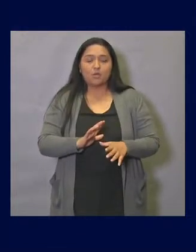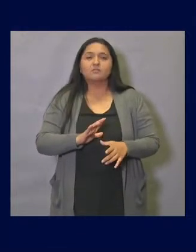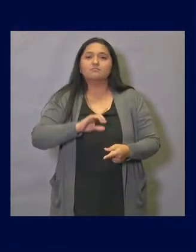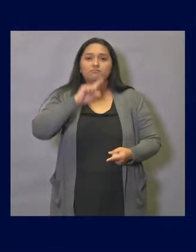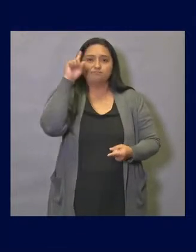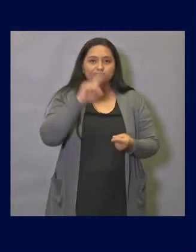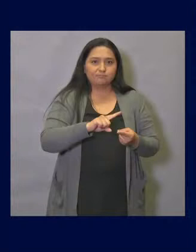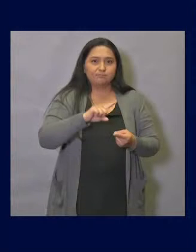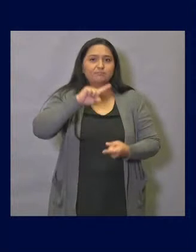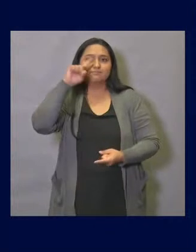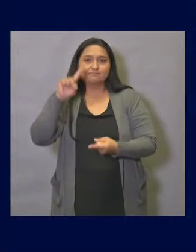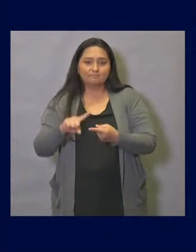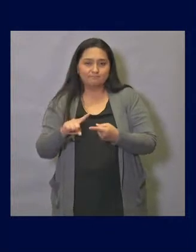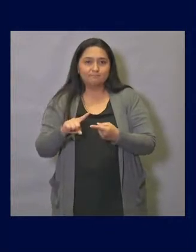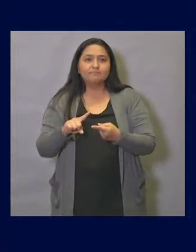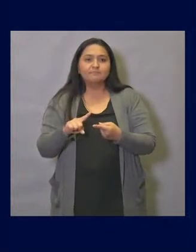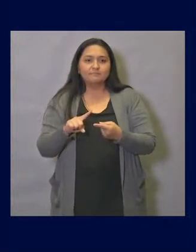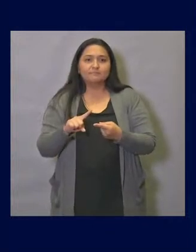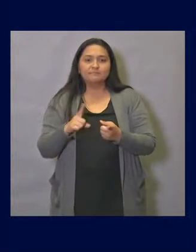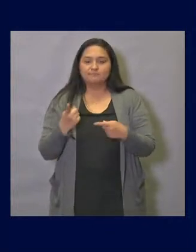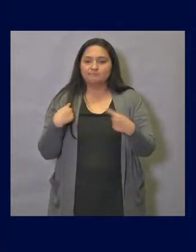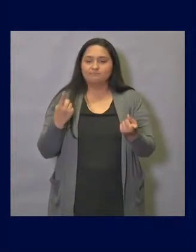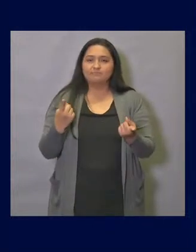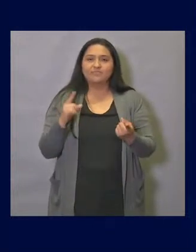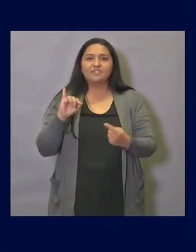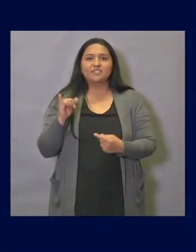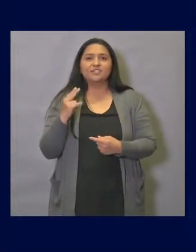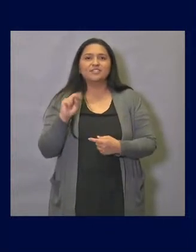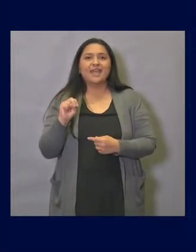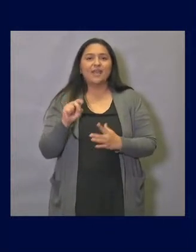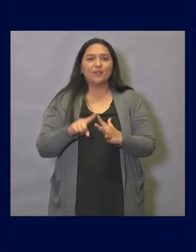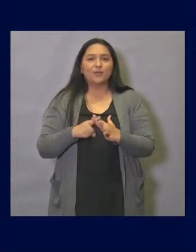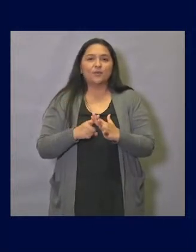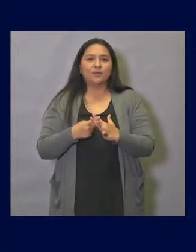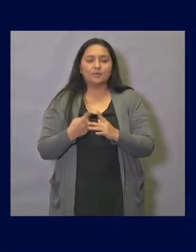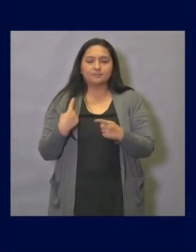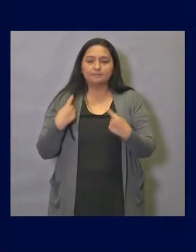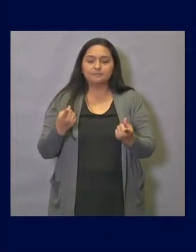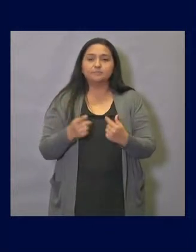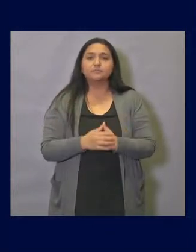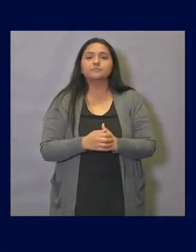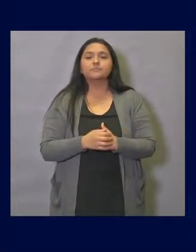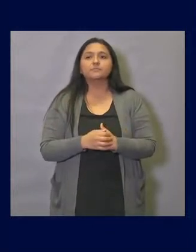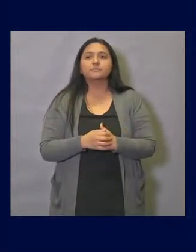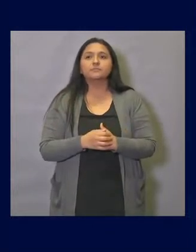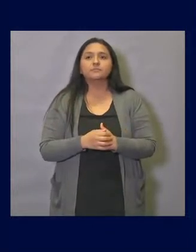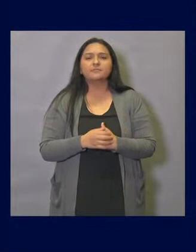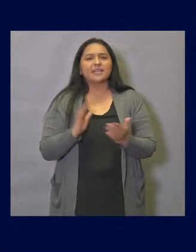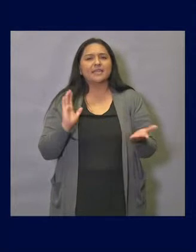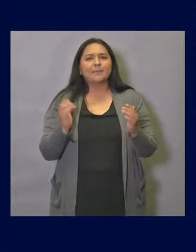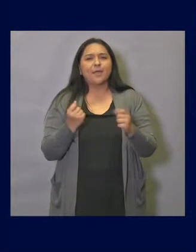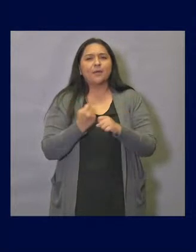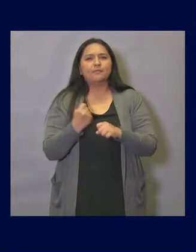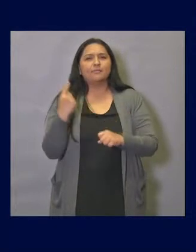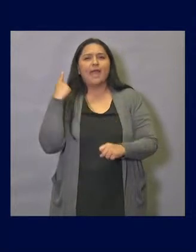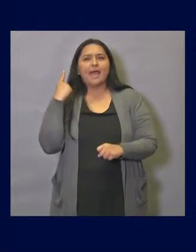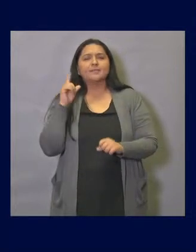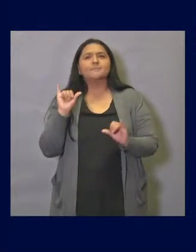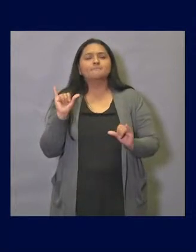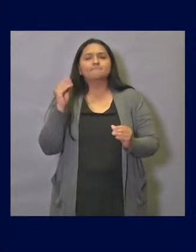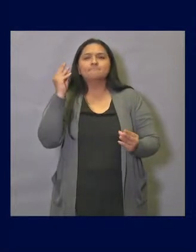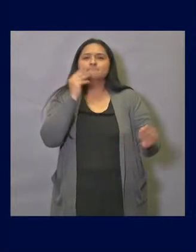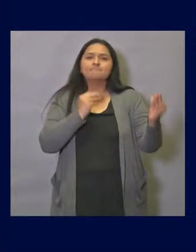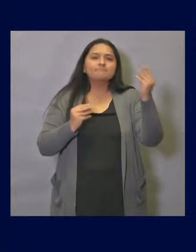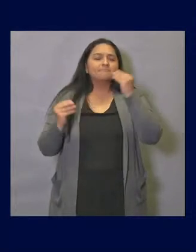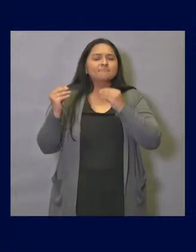desde el pico del aumento a principios de enero. Cuando pensamos en el último año, no podemos evitar reflexionar sobre todo